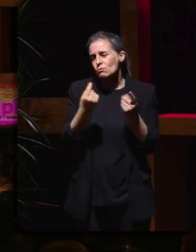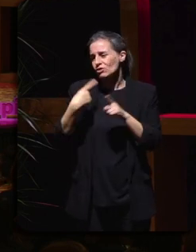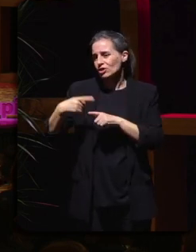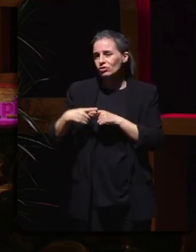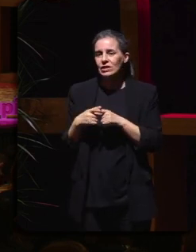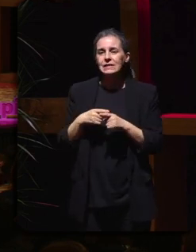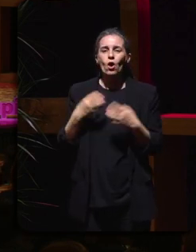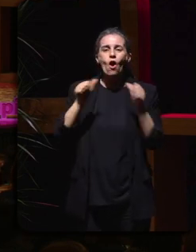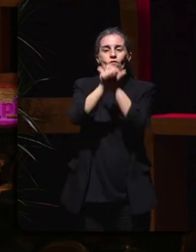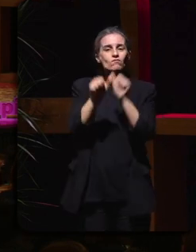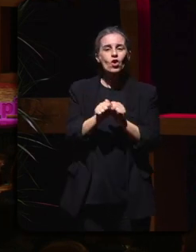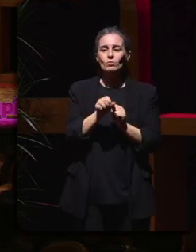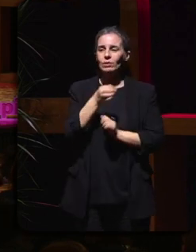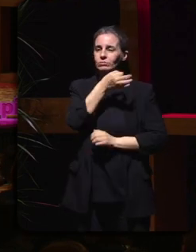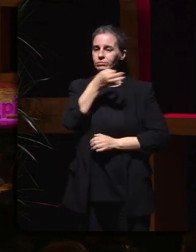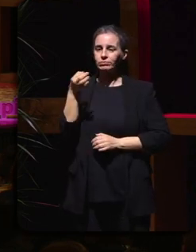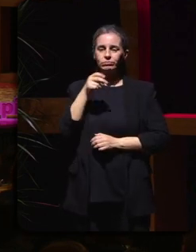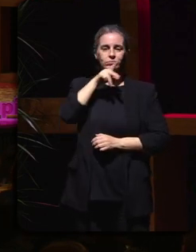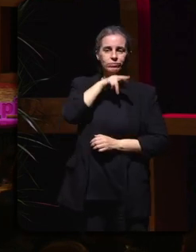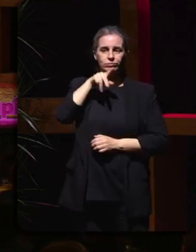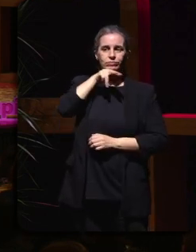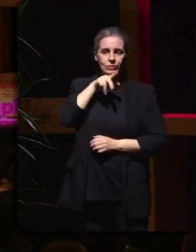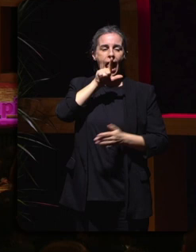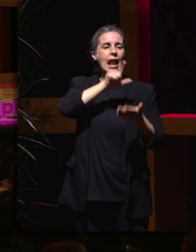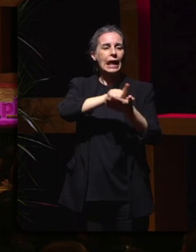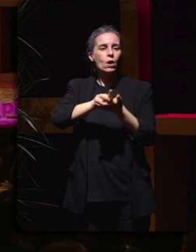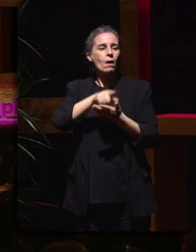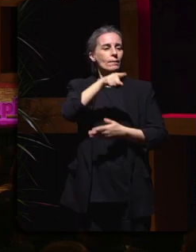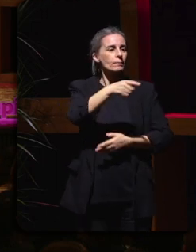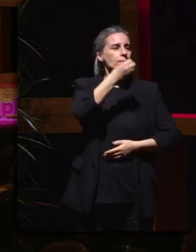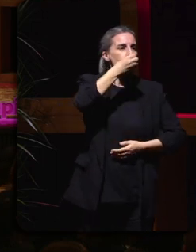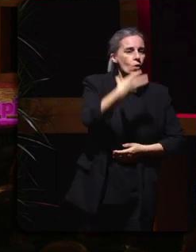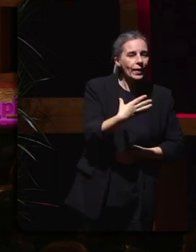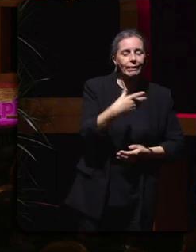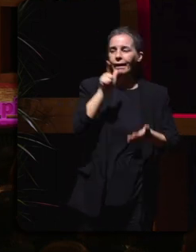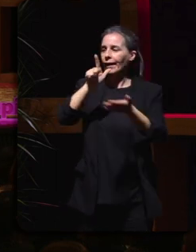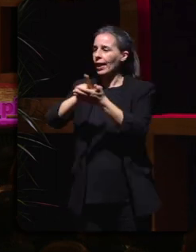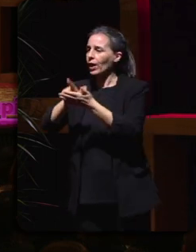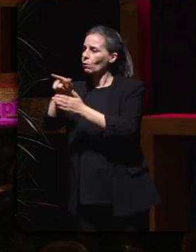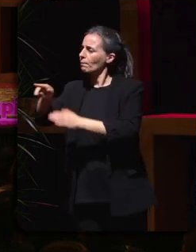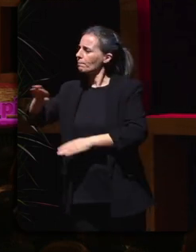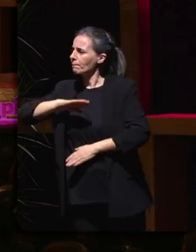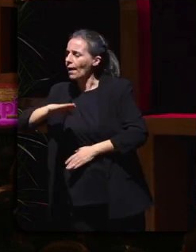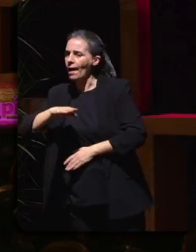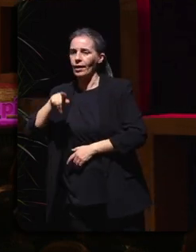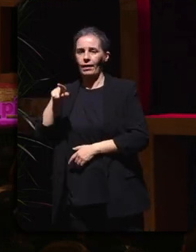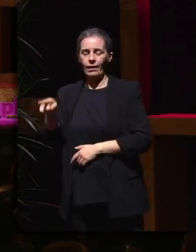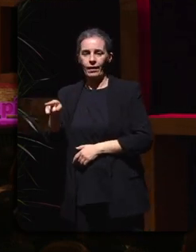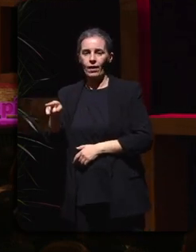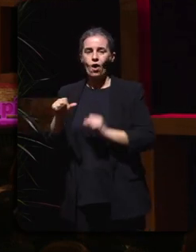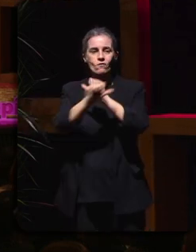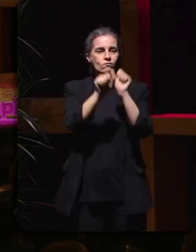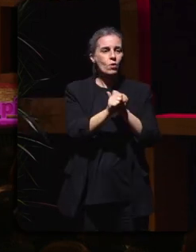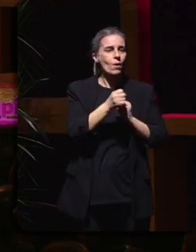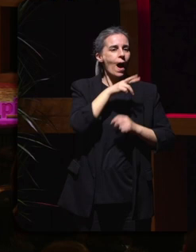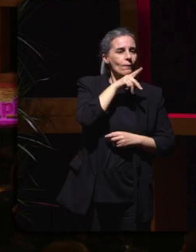hay que hablar Qué lenguas son la buena que lenguas son las malas qué manera de hablar es